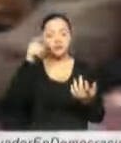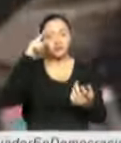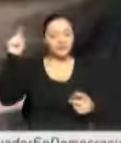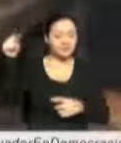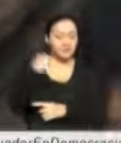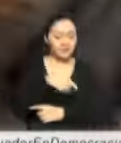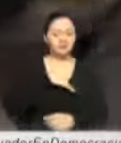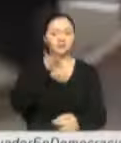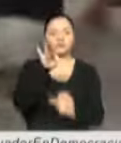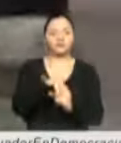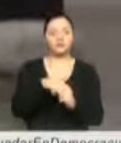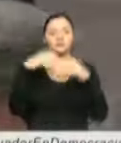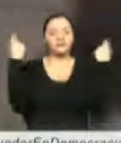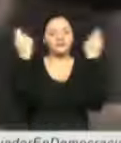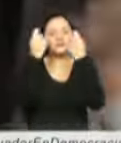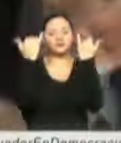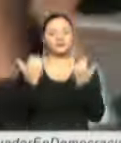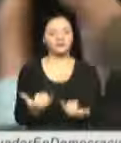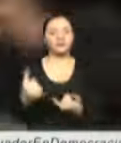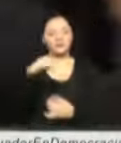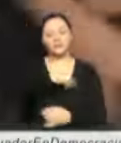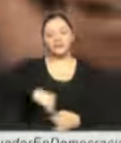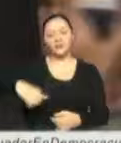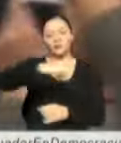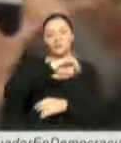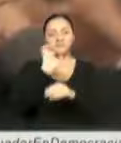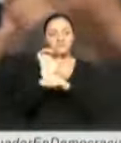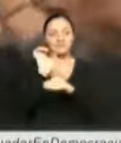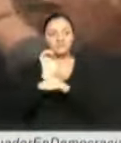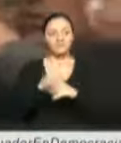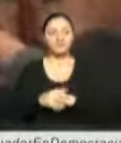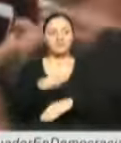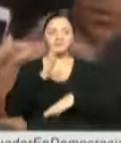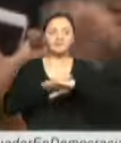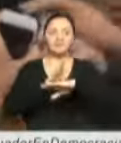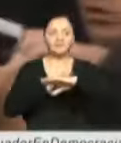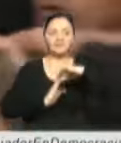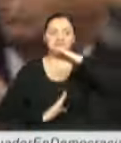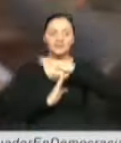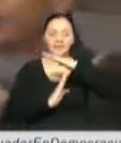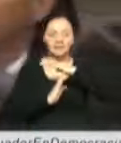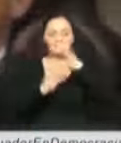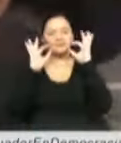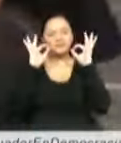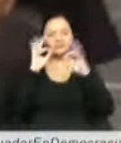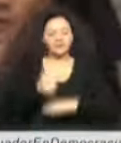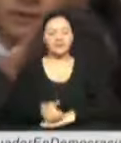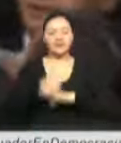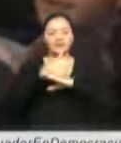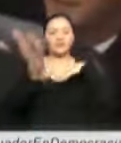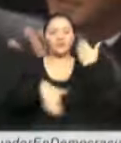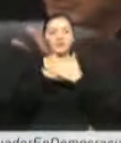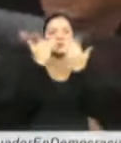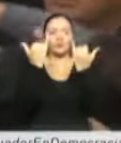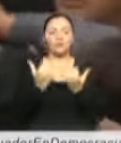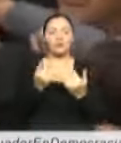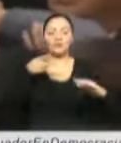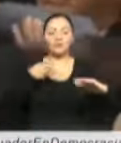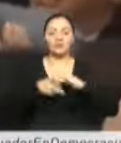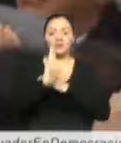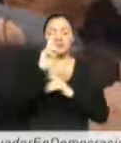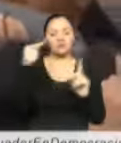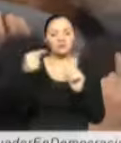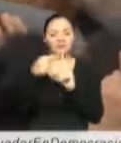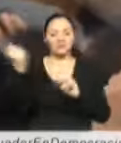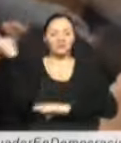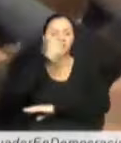esta fiesta de democracia que está viviendo el Ecuador, ese llamado pacífico que han hecho las autoridades durante la inauguración de